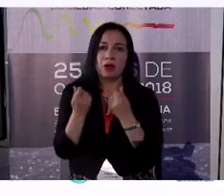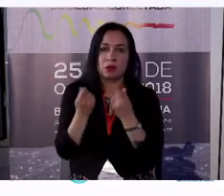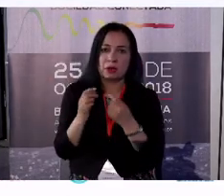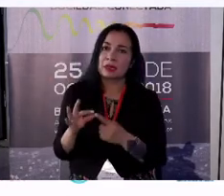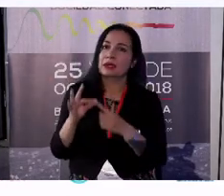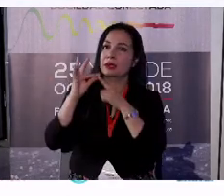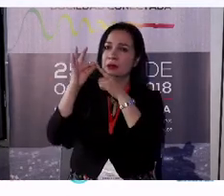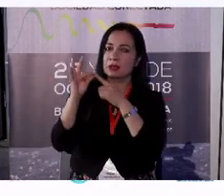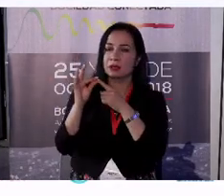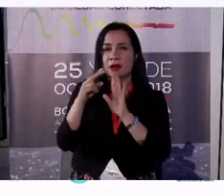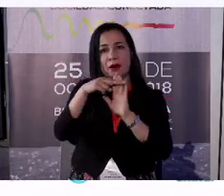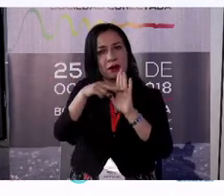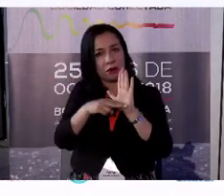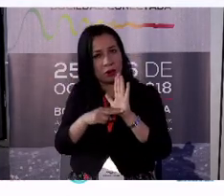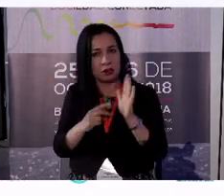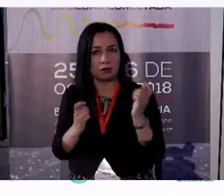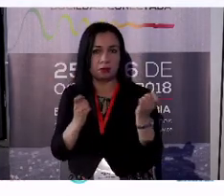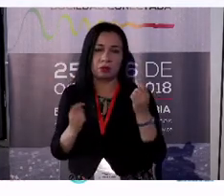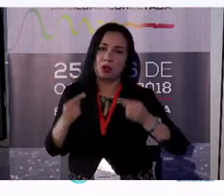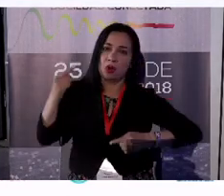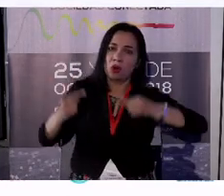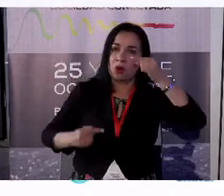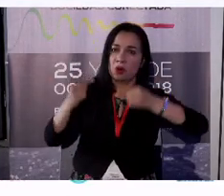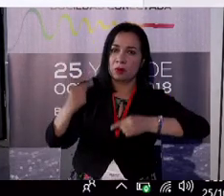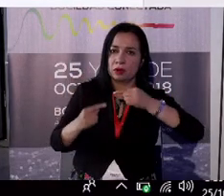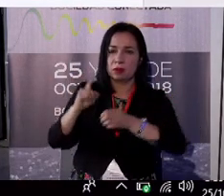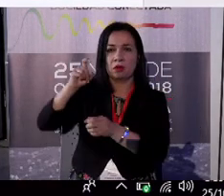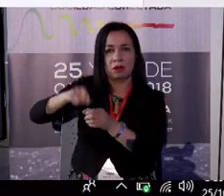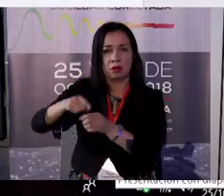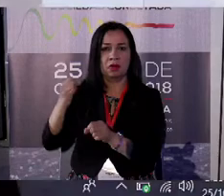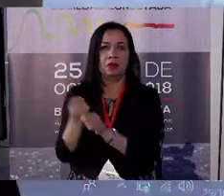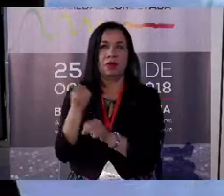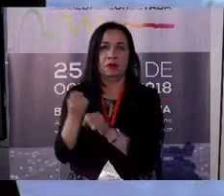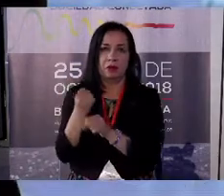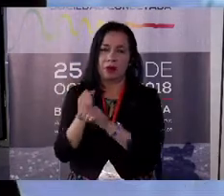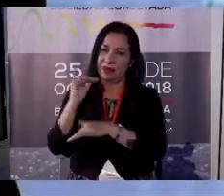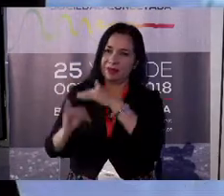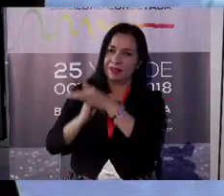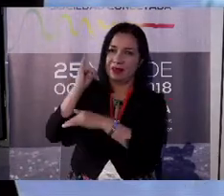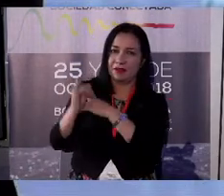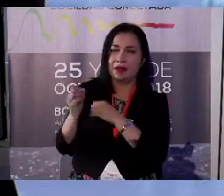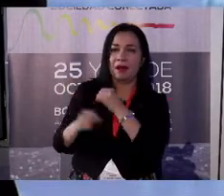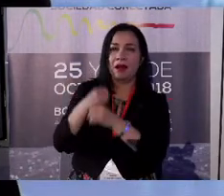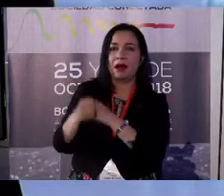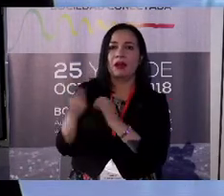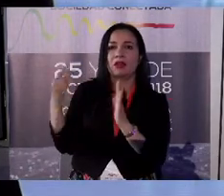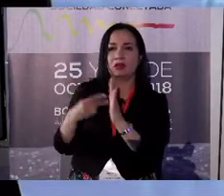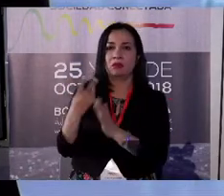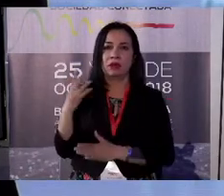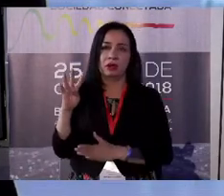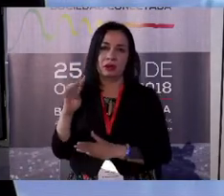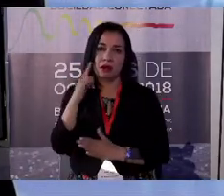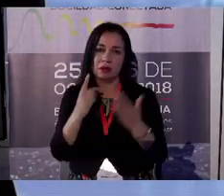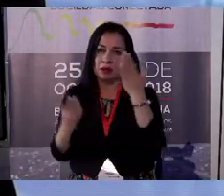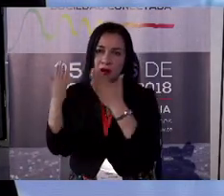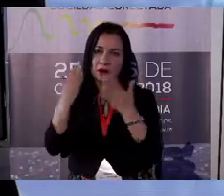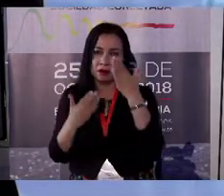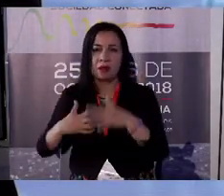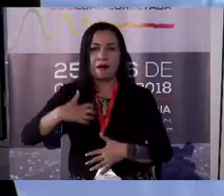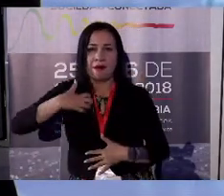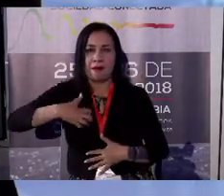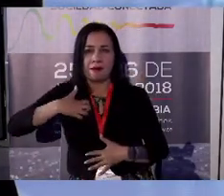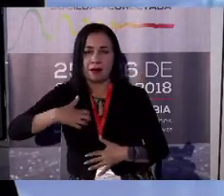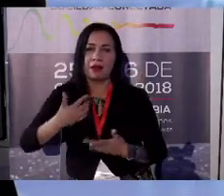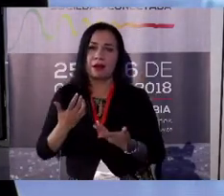competencia, trabaja en Colin International desde el año 2014, analizando la regulación de telecomunicaciones en Argentina,